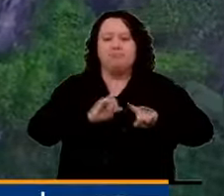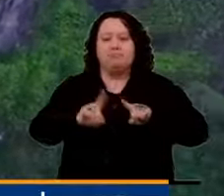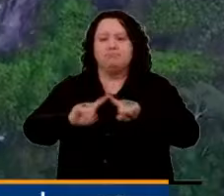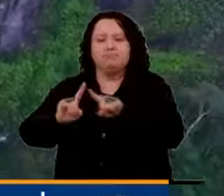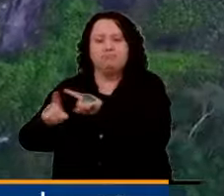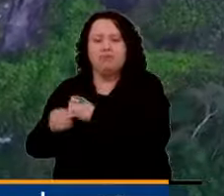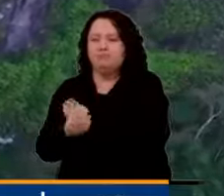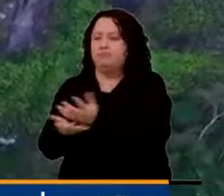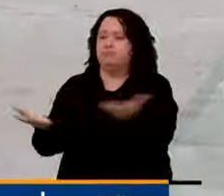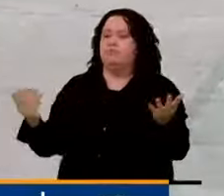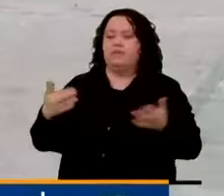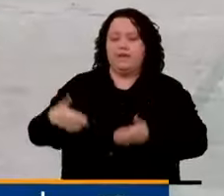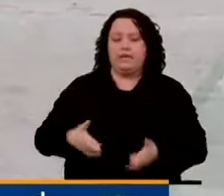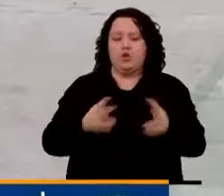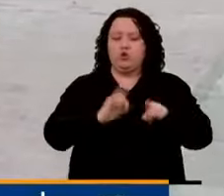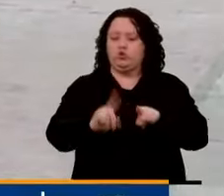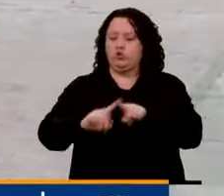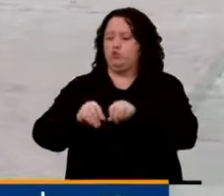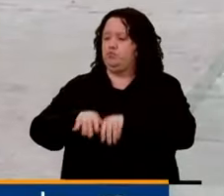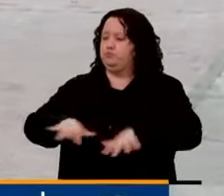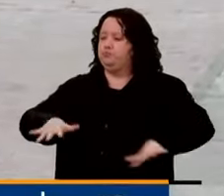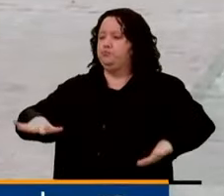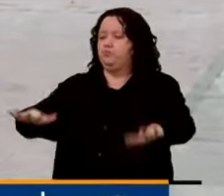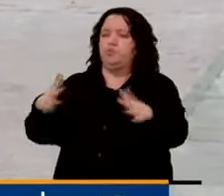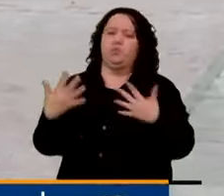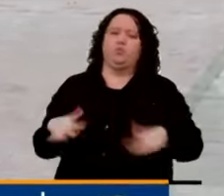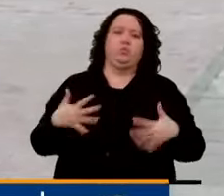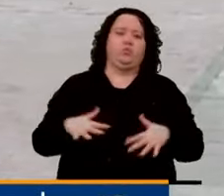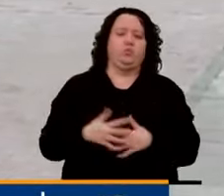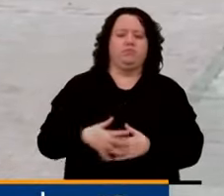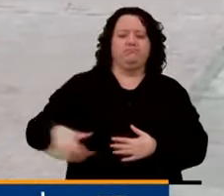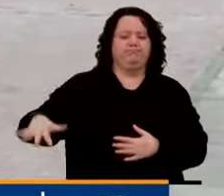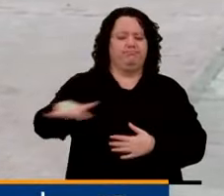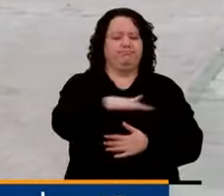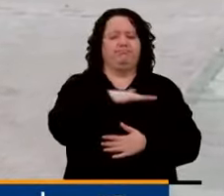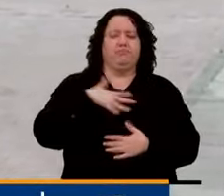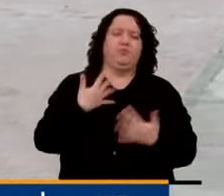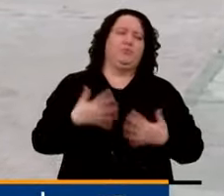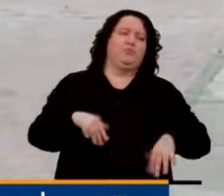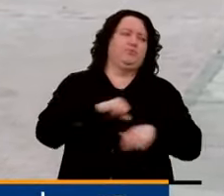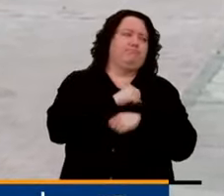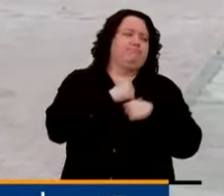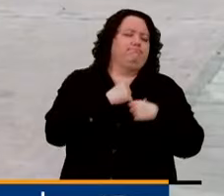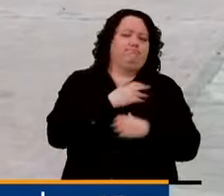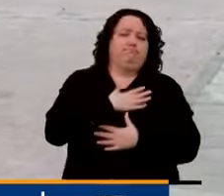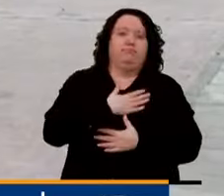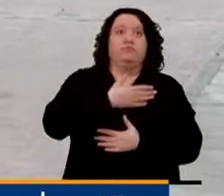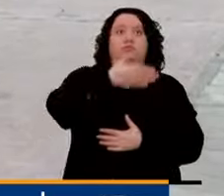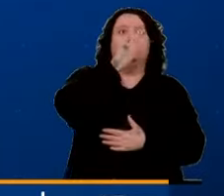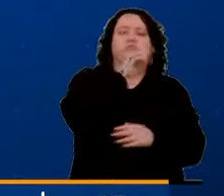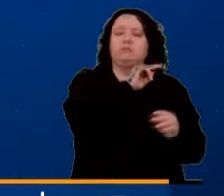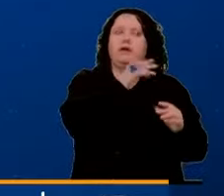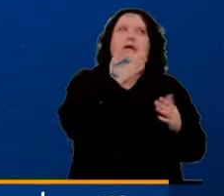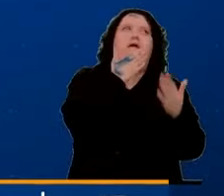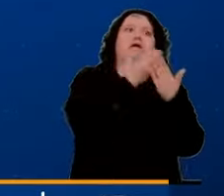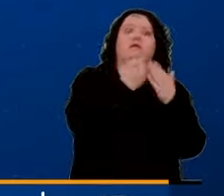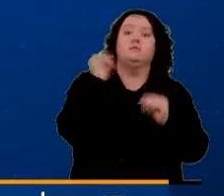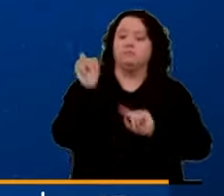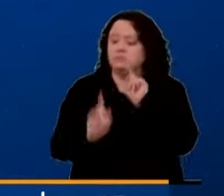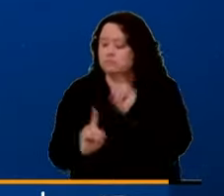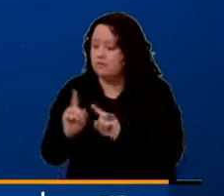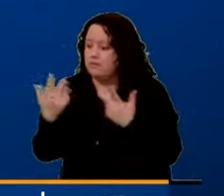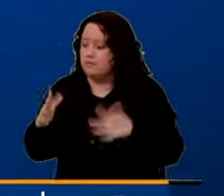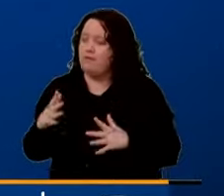riquezas hídricas que tenemos en nuestro departamento. Aquí tenemos corazón y gracias a Dios la gente se va muy feliz de nuestro departamento.